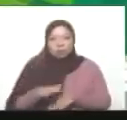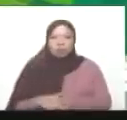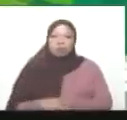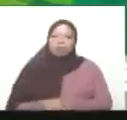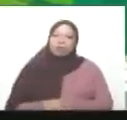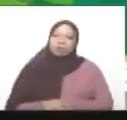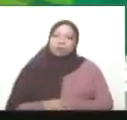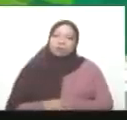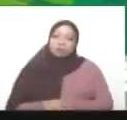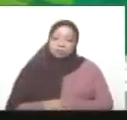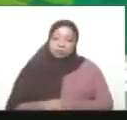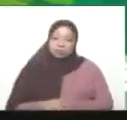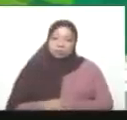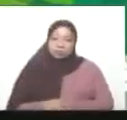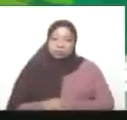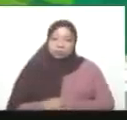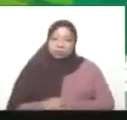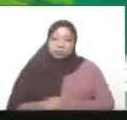hacen